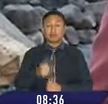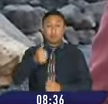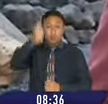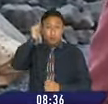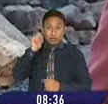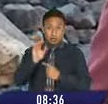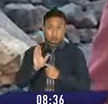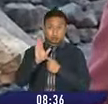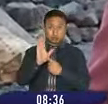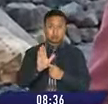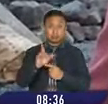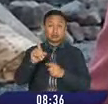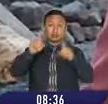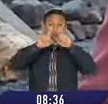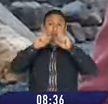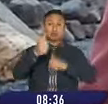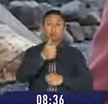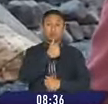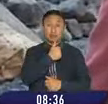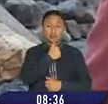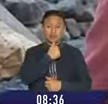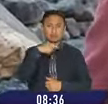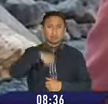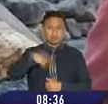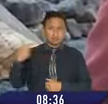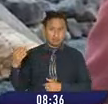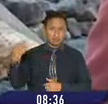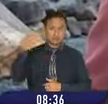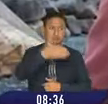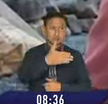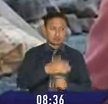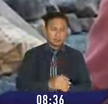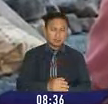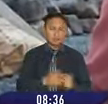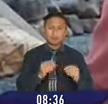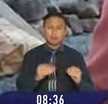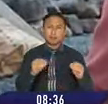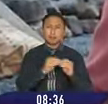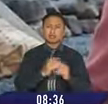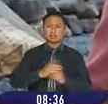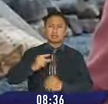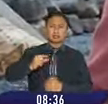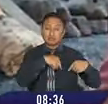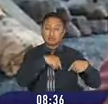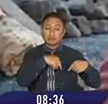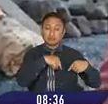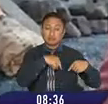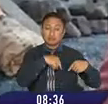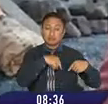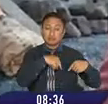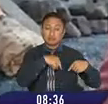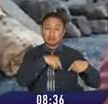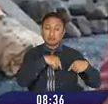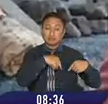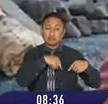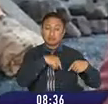hemos hecho, y la empresa privada ha acudido. Pero para conocer detalles vamos a conversar con las